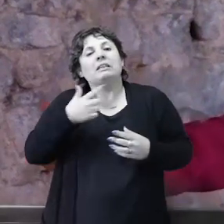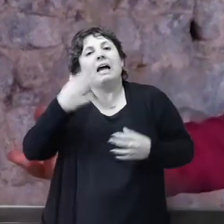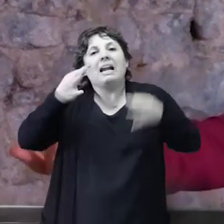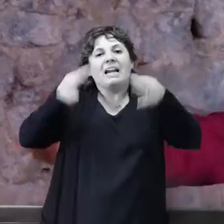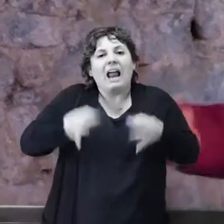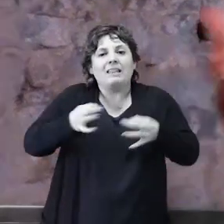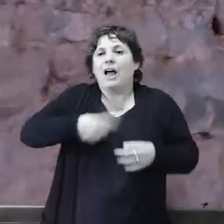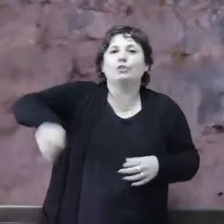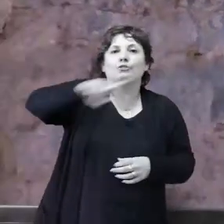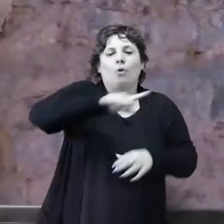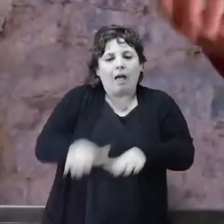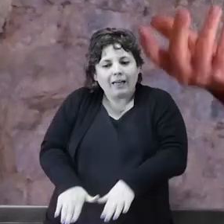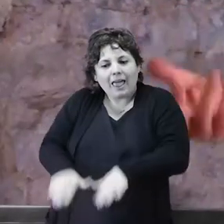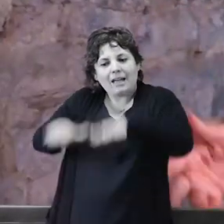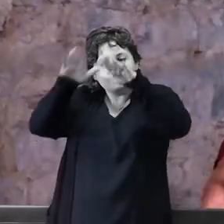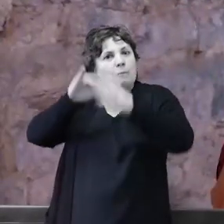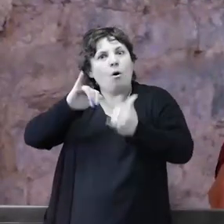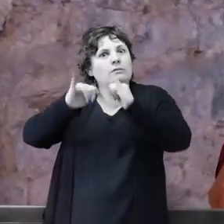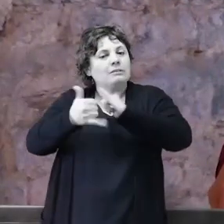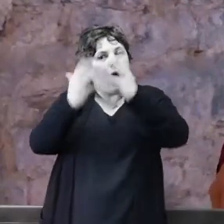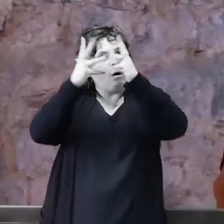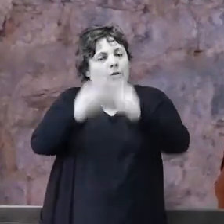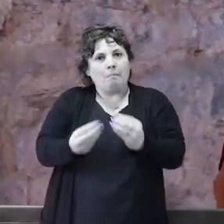todas crecemos con esos formatos